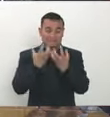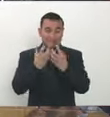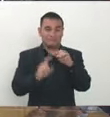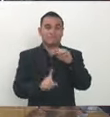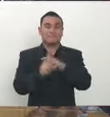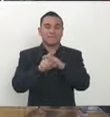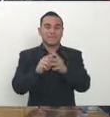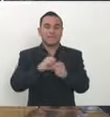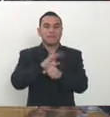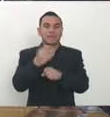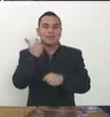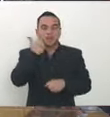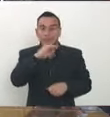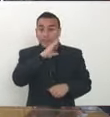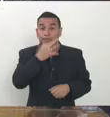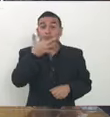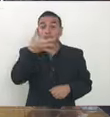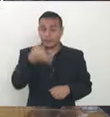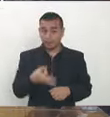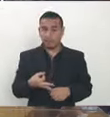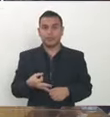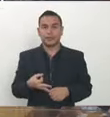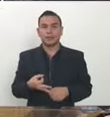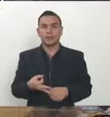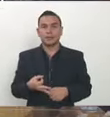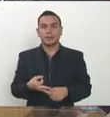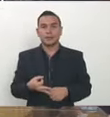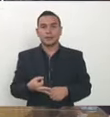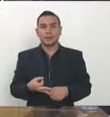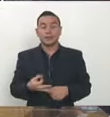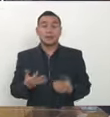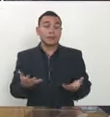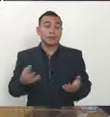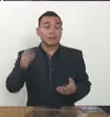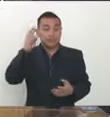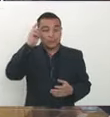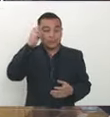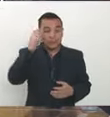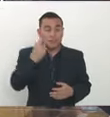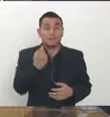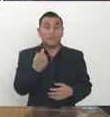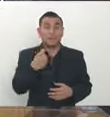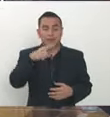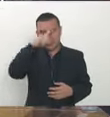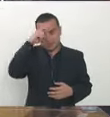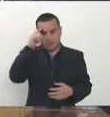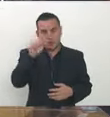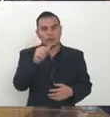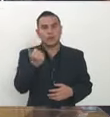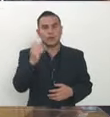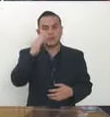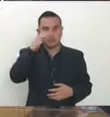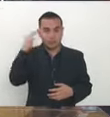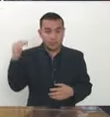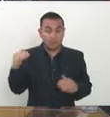Yo predigo que por la falta de trabajo y de prevención, estamos a unos